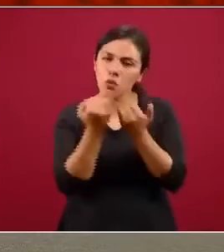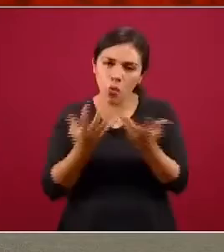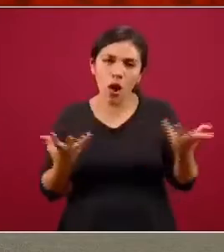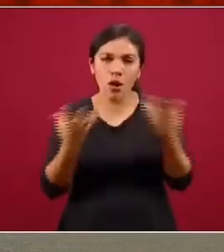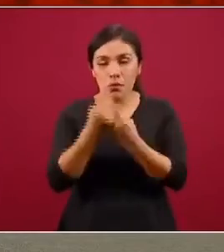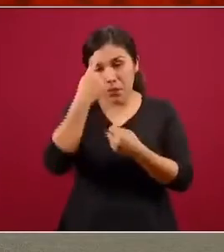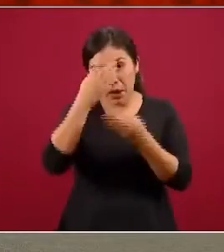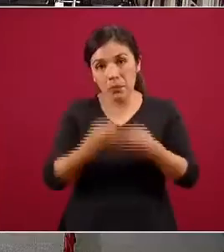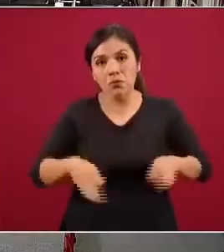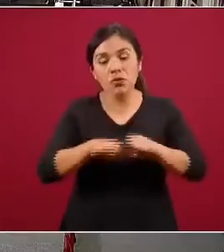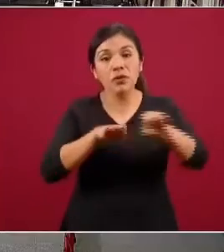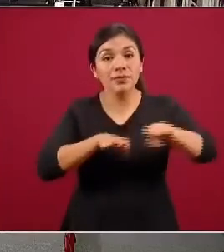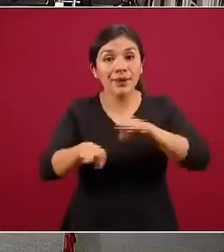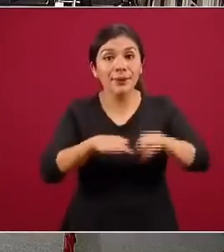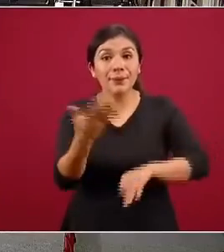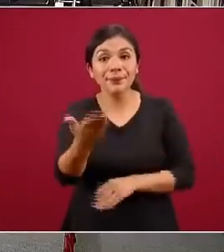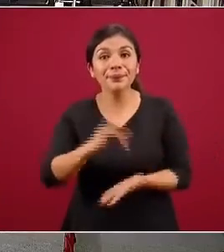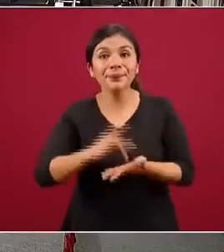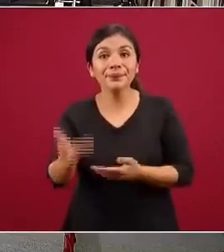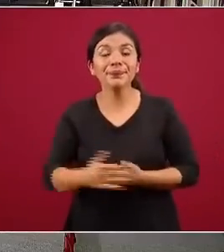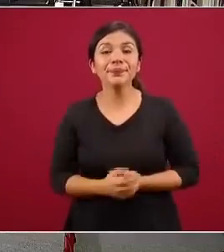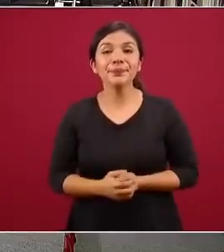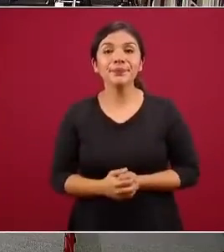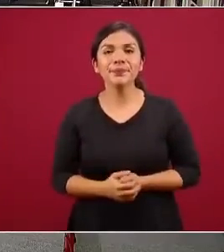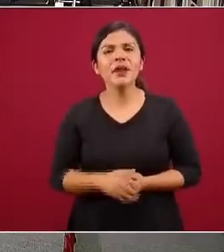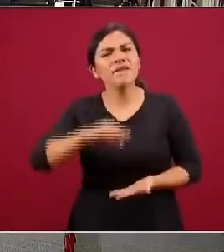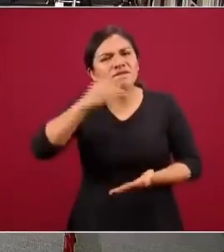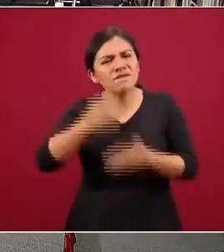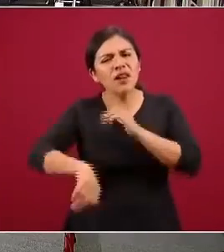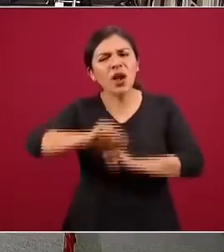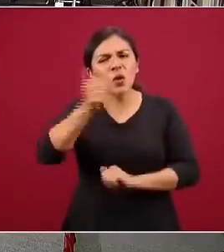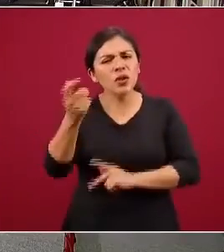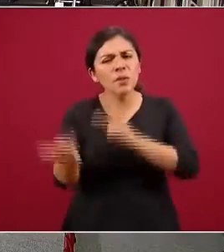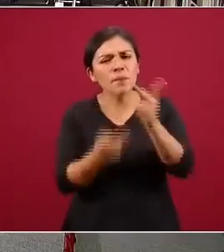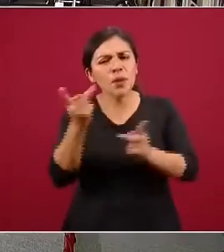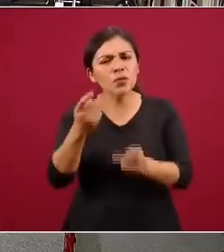técnicos. Gracias, Carlos. Y creo que dejé una pregunta sin responder.